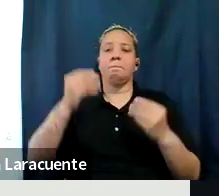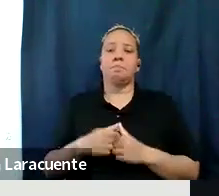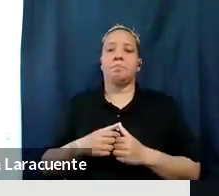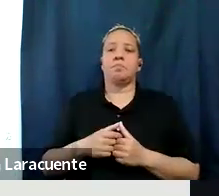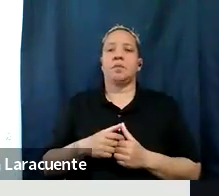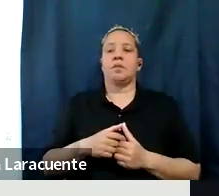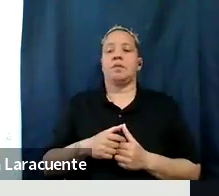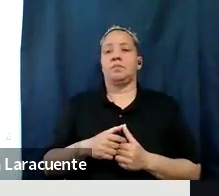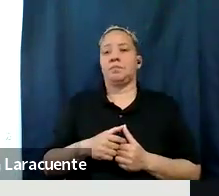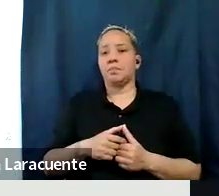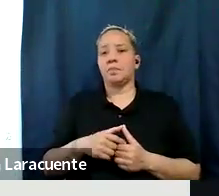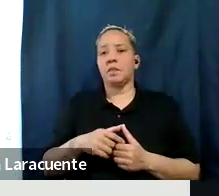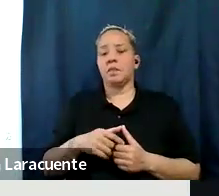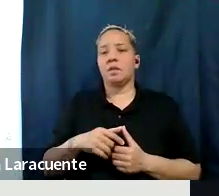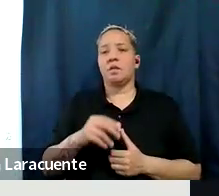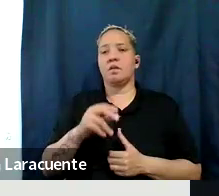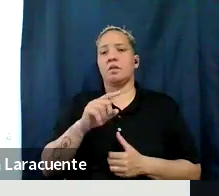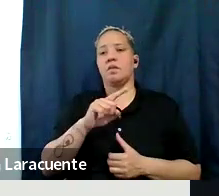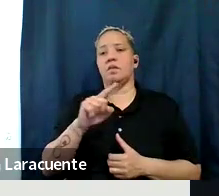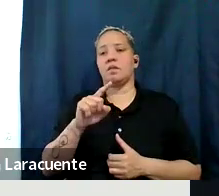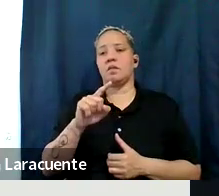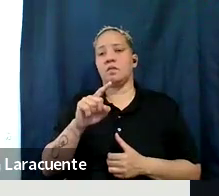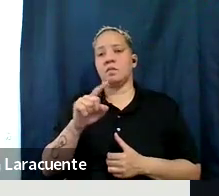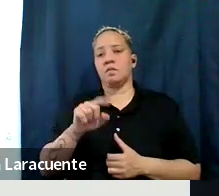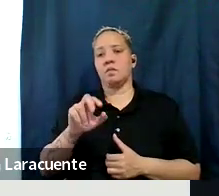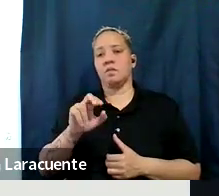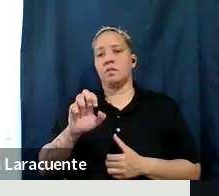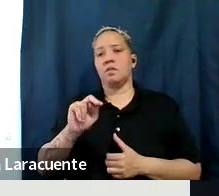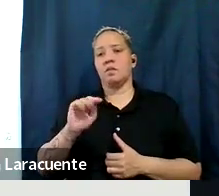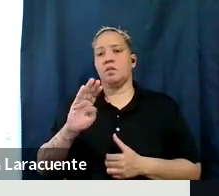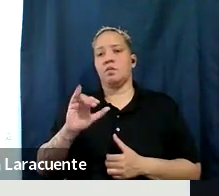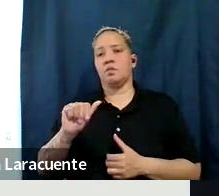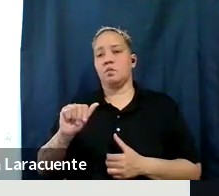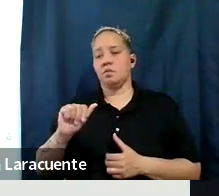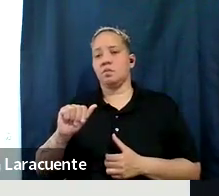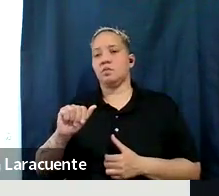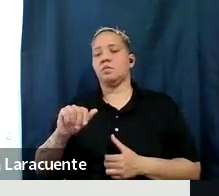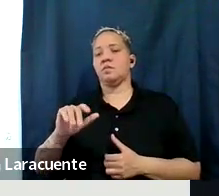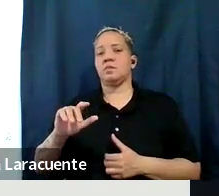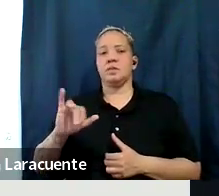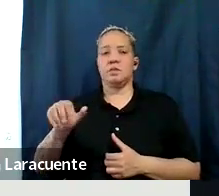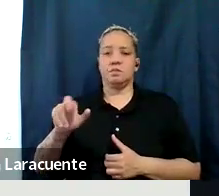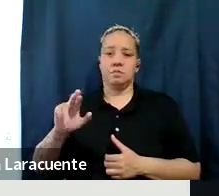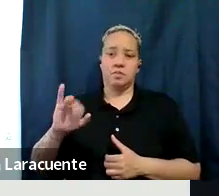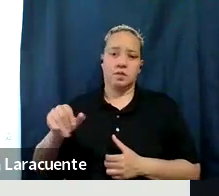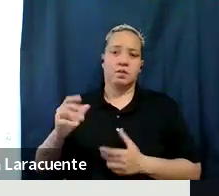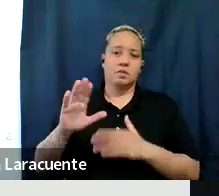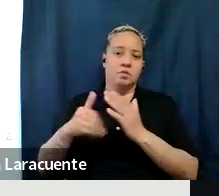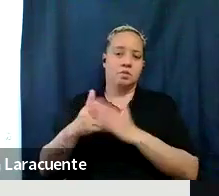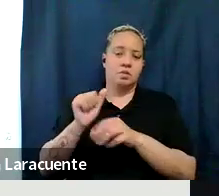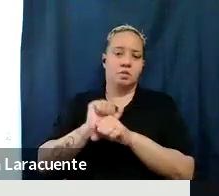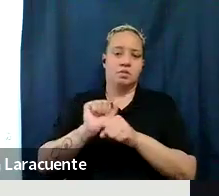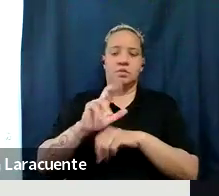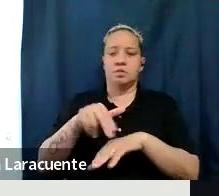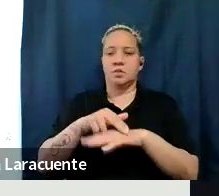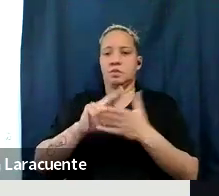Ramón Jiménez tuviera toda esa parte de su trabajo en el exilio, pues es normal también de que la Universidad de Puerto